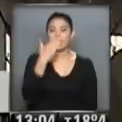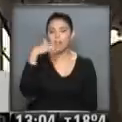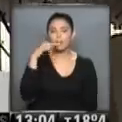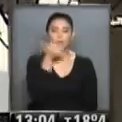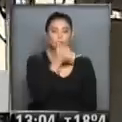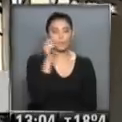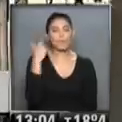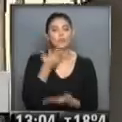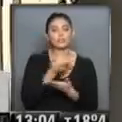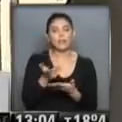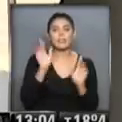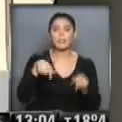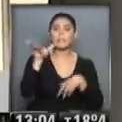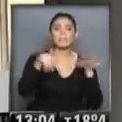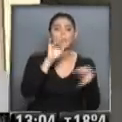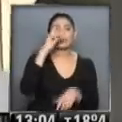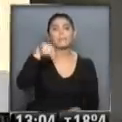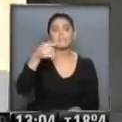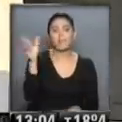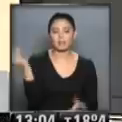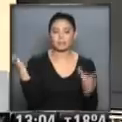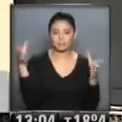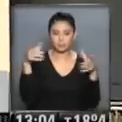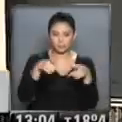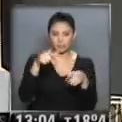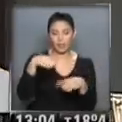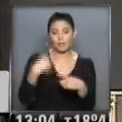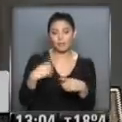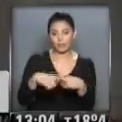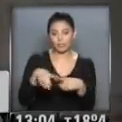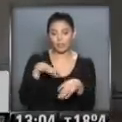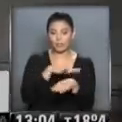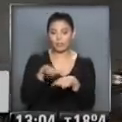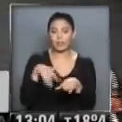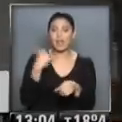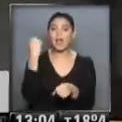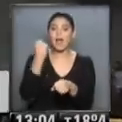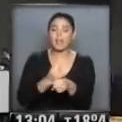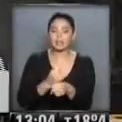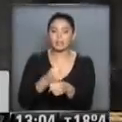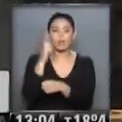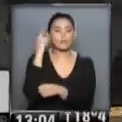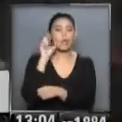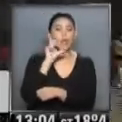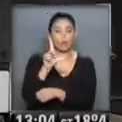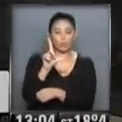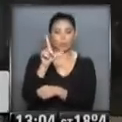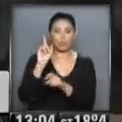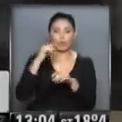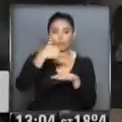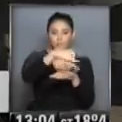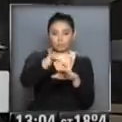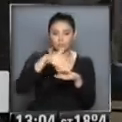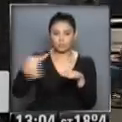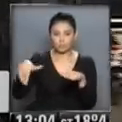ustedes para que se acerquen y disfrutando de esta fiesta que en Avenida de Mayo hasta la 9 de julio y sobre las diagonales norte